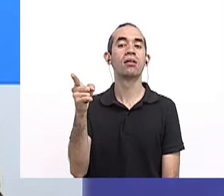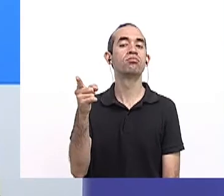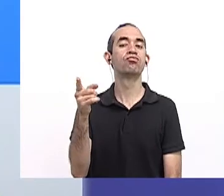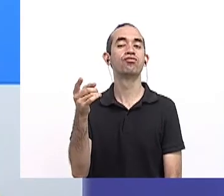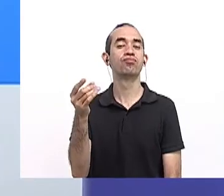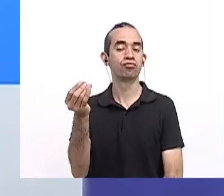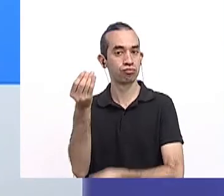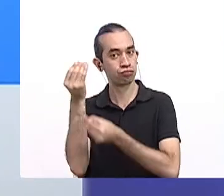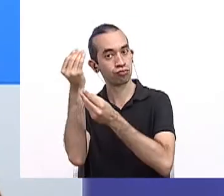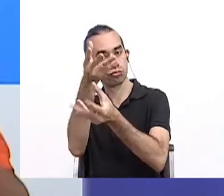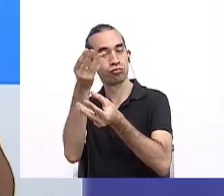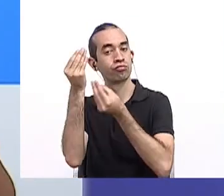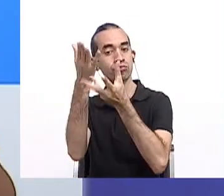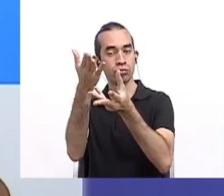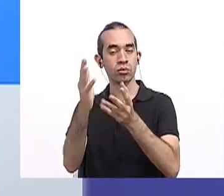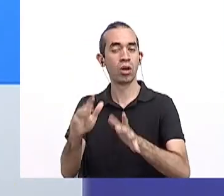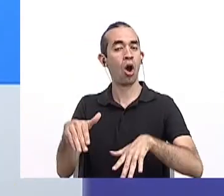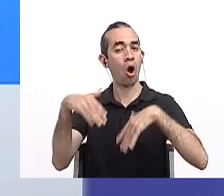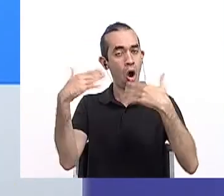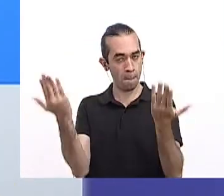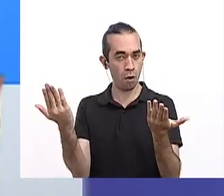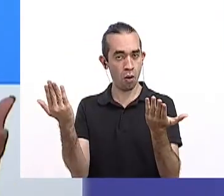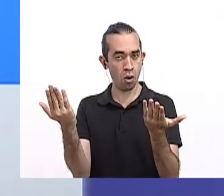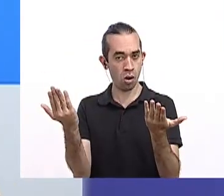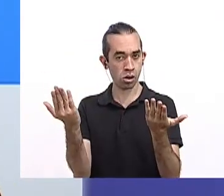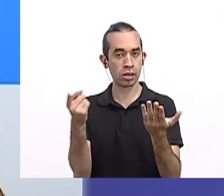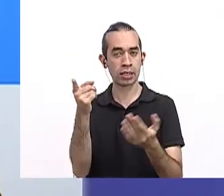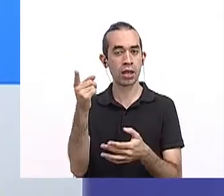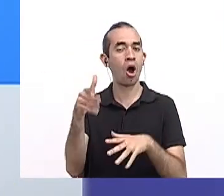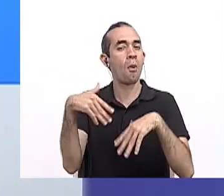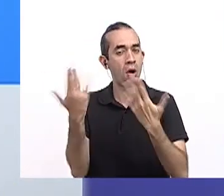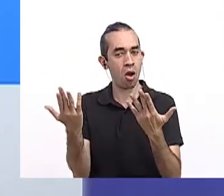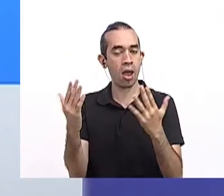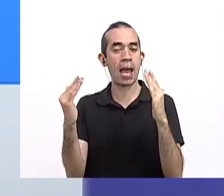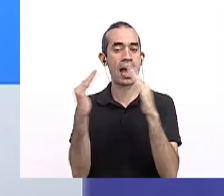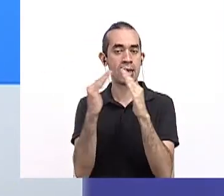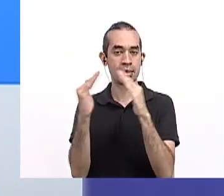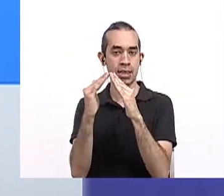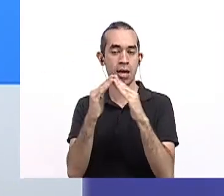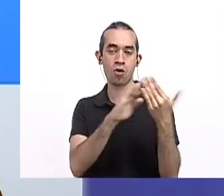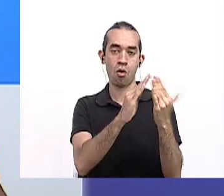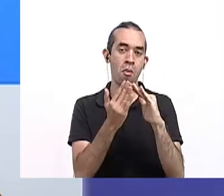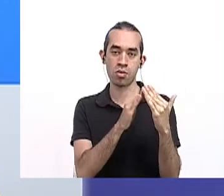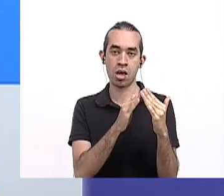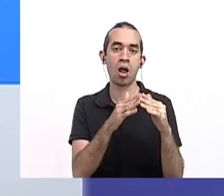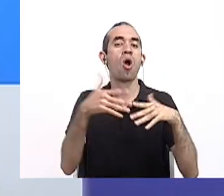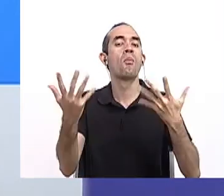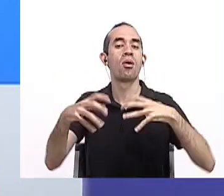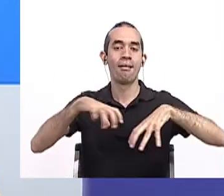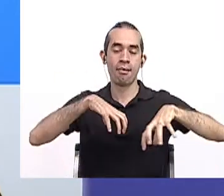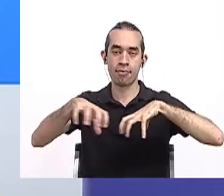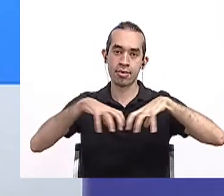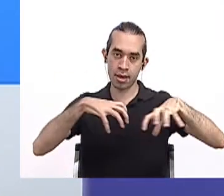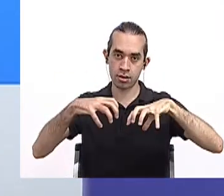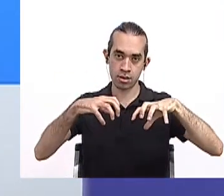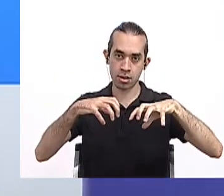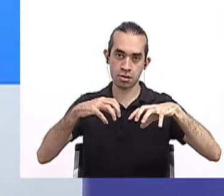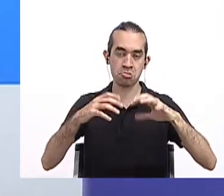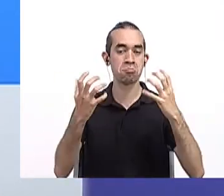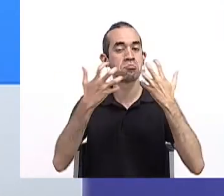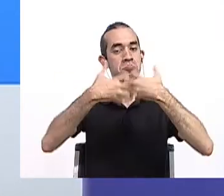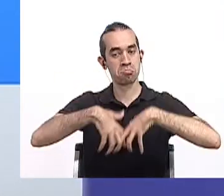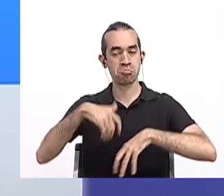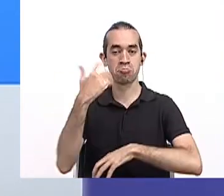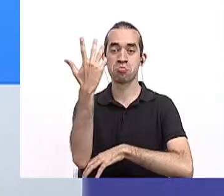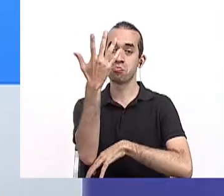un poco de información de cómo ella realiza en su casa y en su comunidad actividades sostenibles